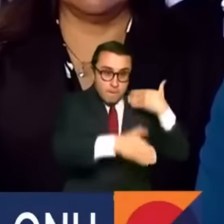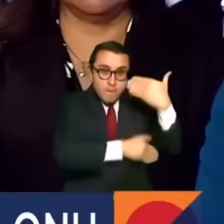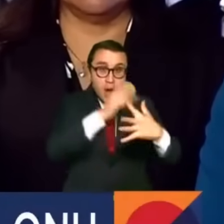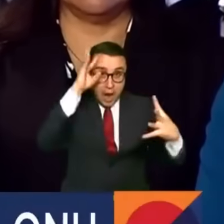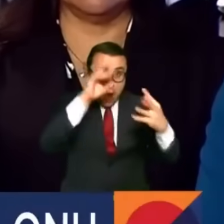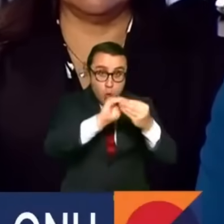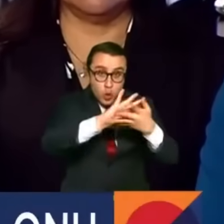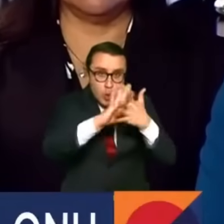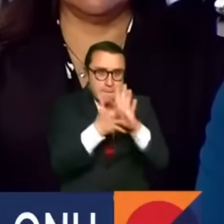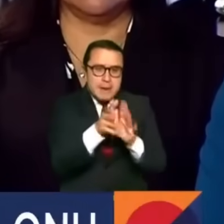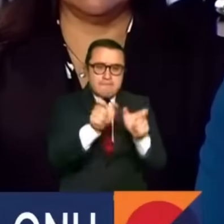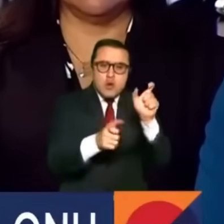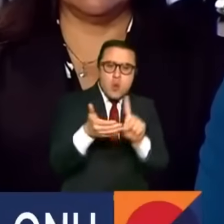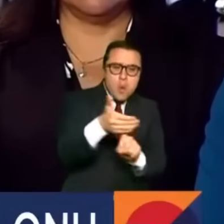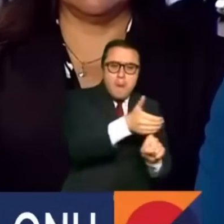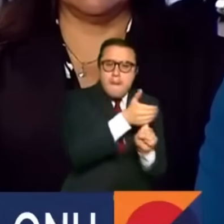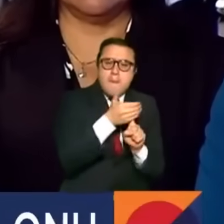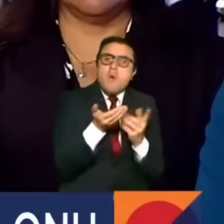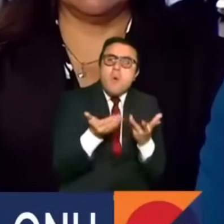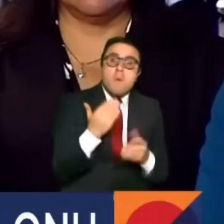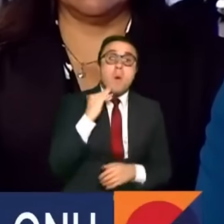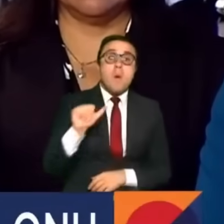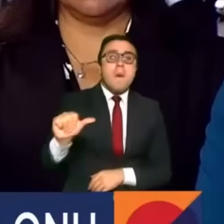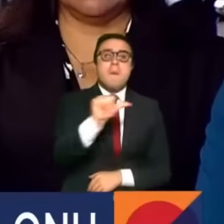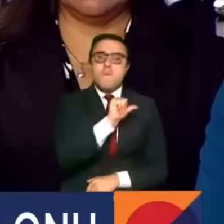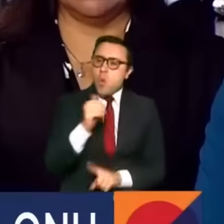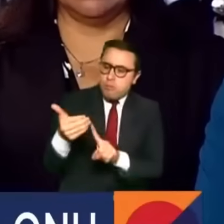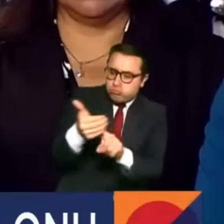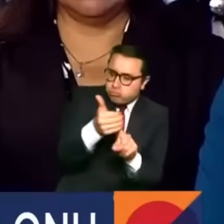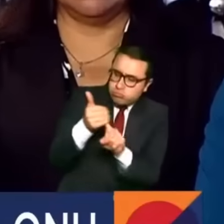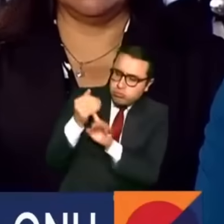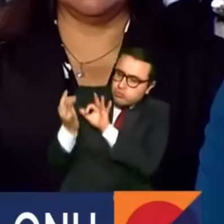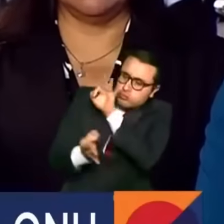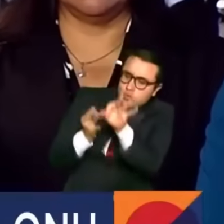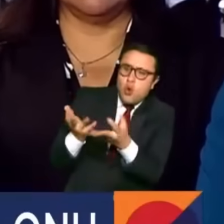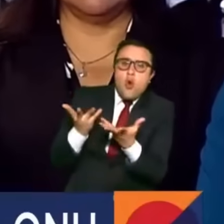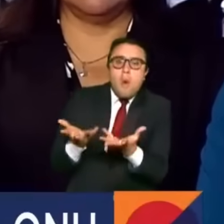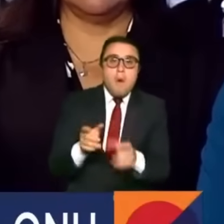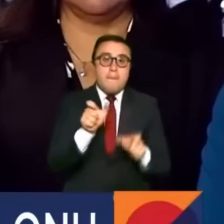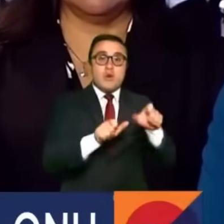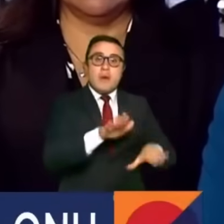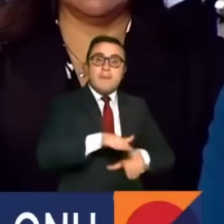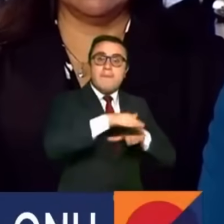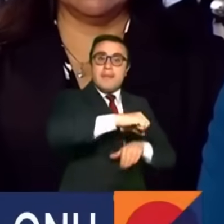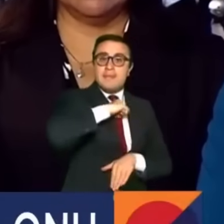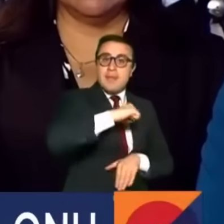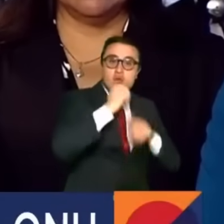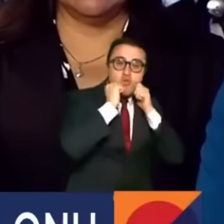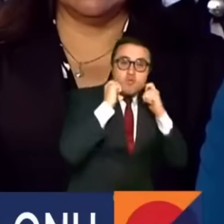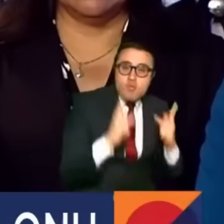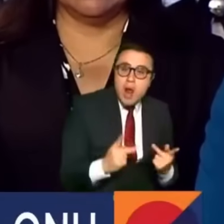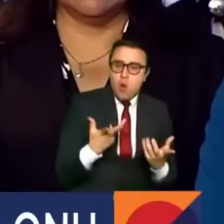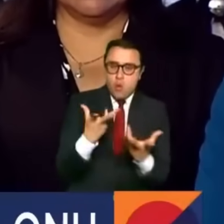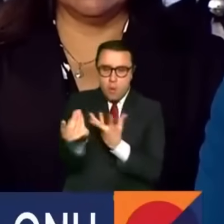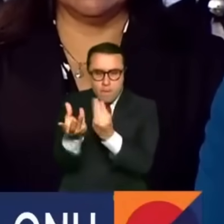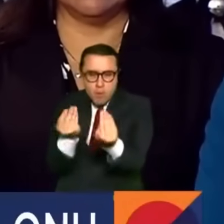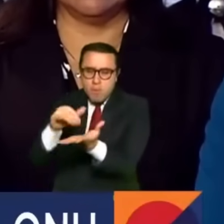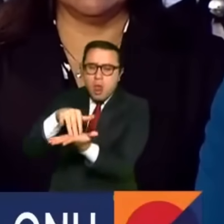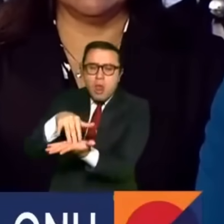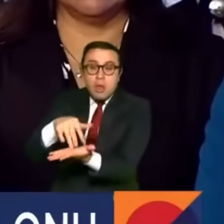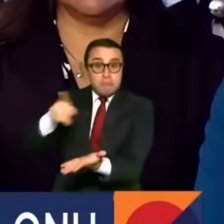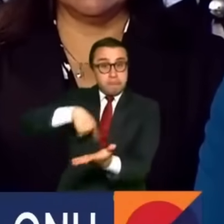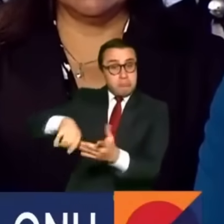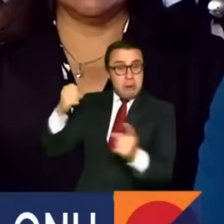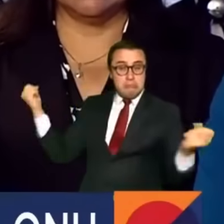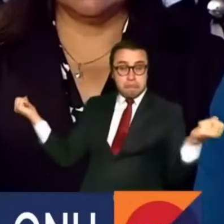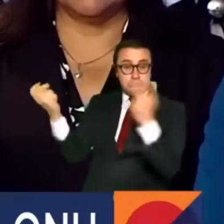de paz, del acuerdo de paz, para proteger a las mujeres, representantes de derechos humanos, grupos vulnerables que han experimentado